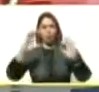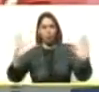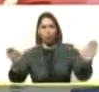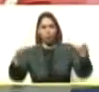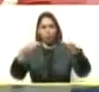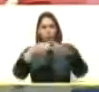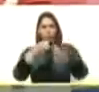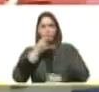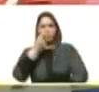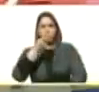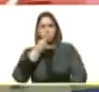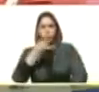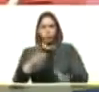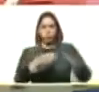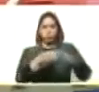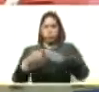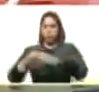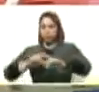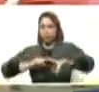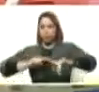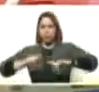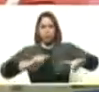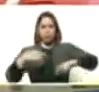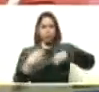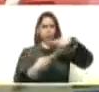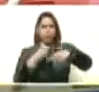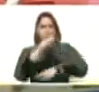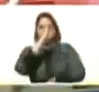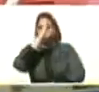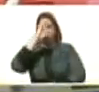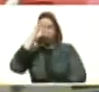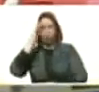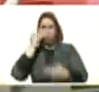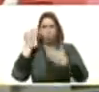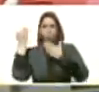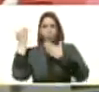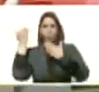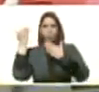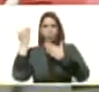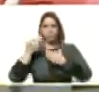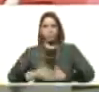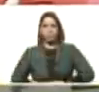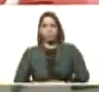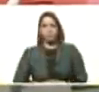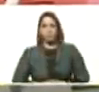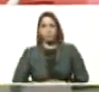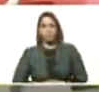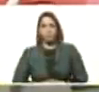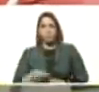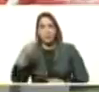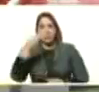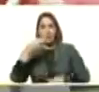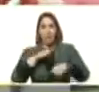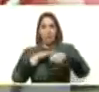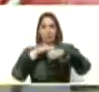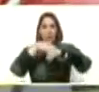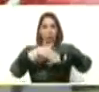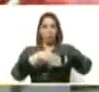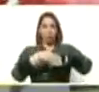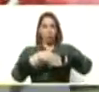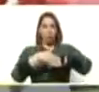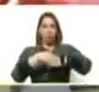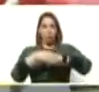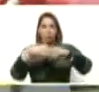el equipo que conduce la revolución. A Diosdado Cabello Rondón, a Héctor Rodríguez, a